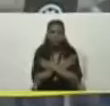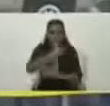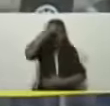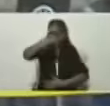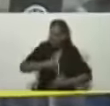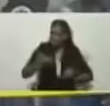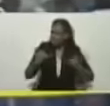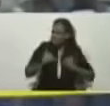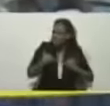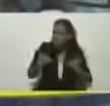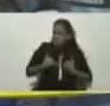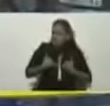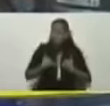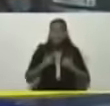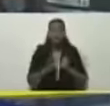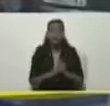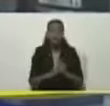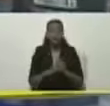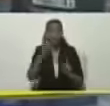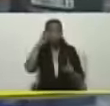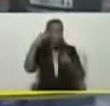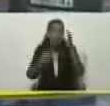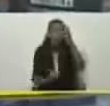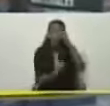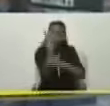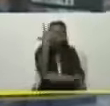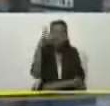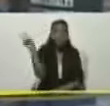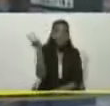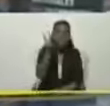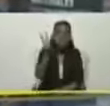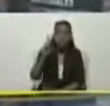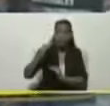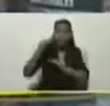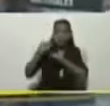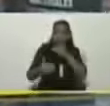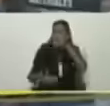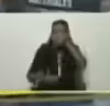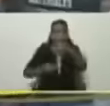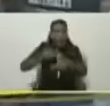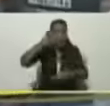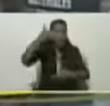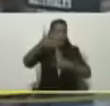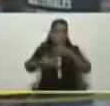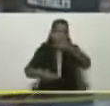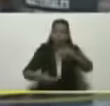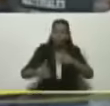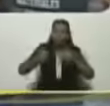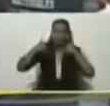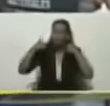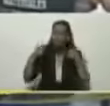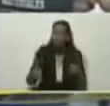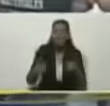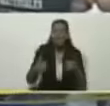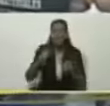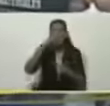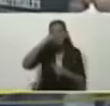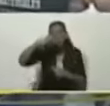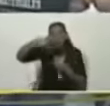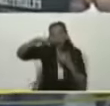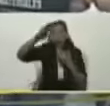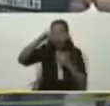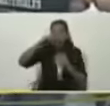personal, iremos construyendo la Venezuela de los años por